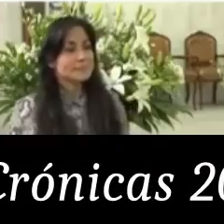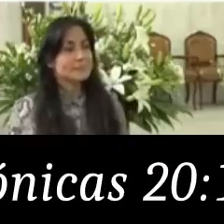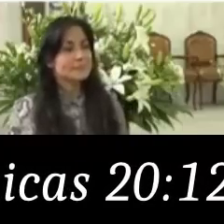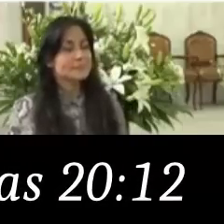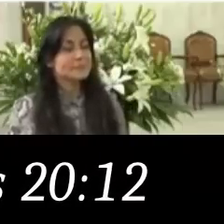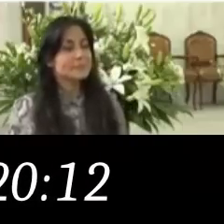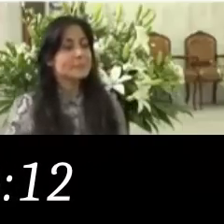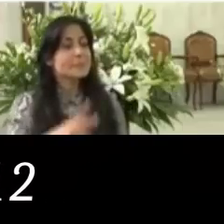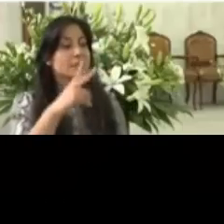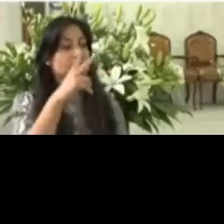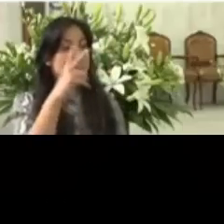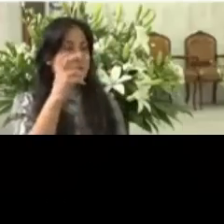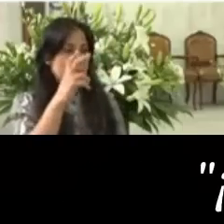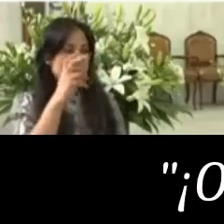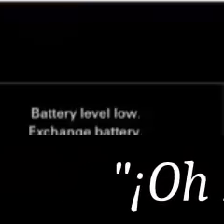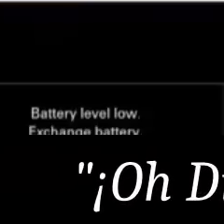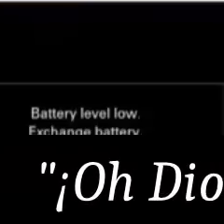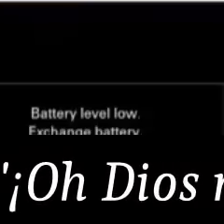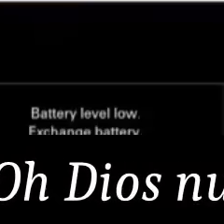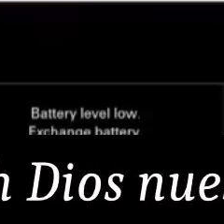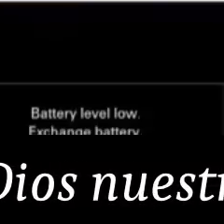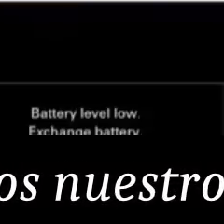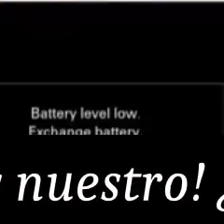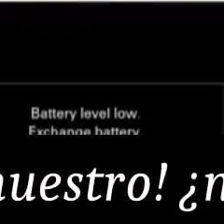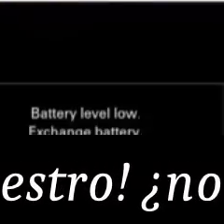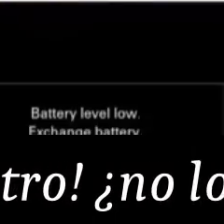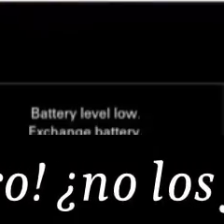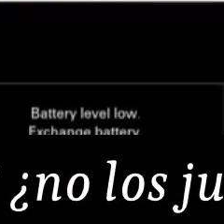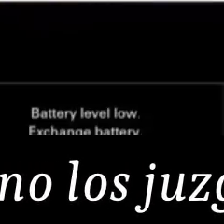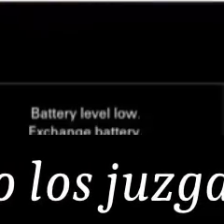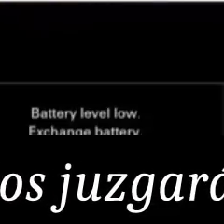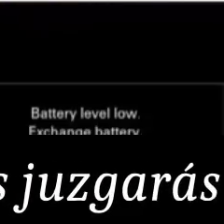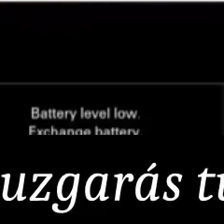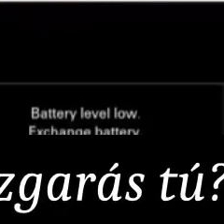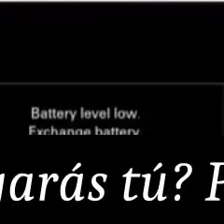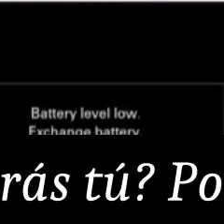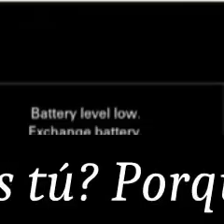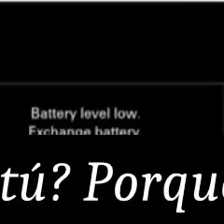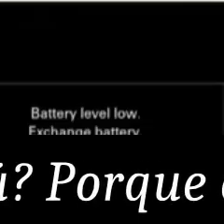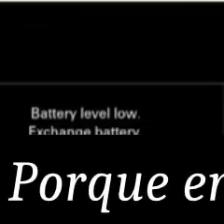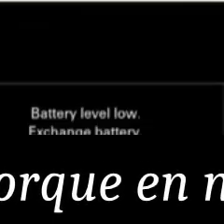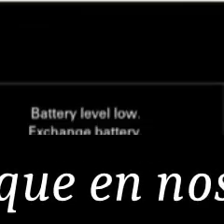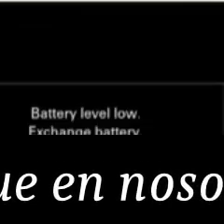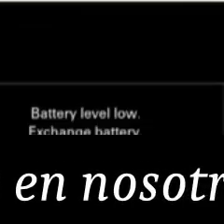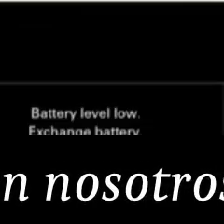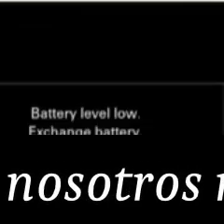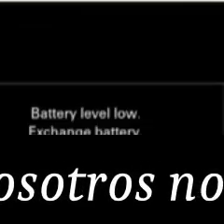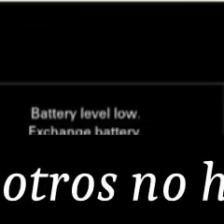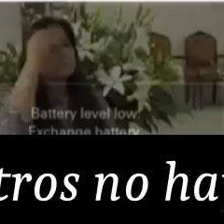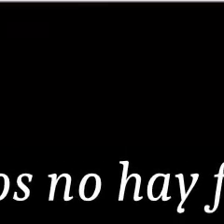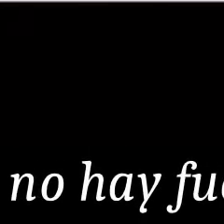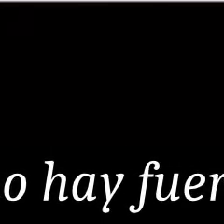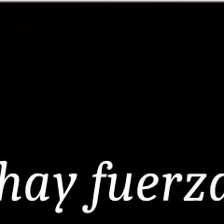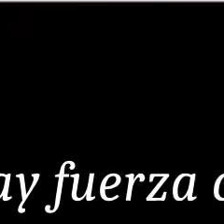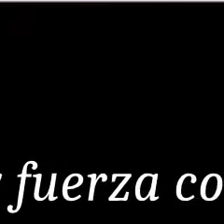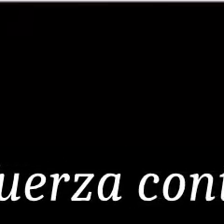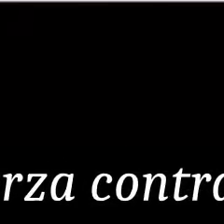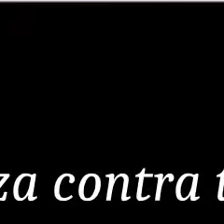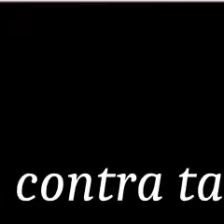Segundo de Crónicas 20, 12, así dice la palabra de Dios. Oh Dios nuestro, ¿no los juzgarás